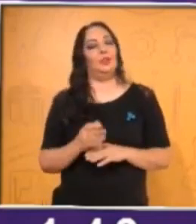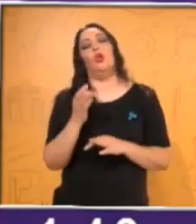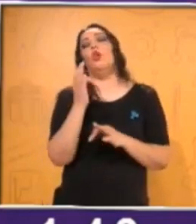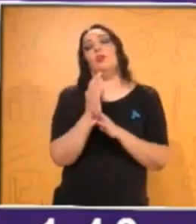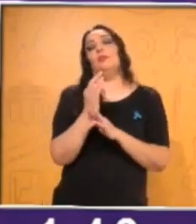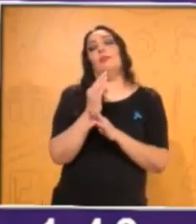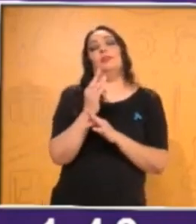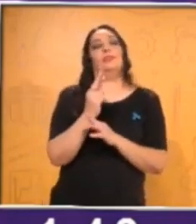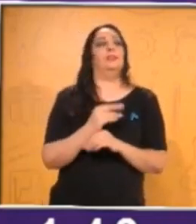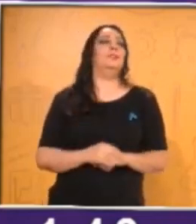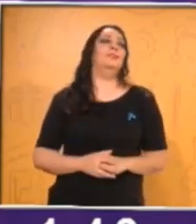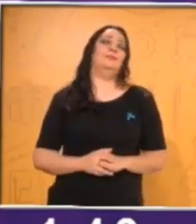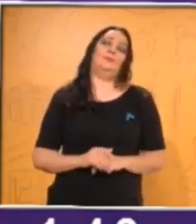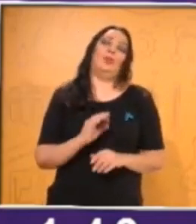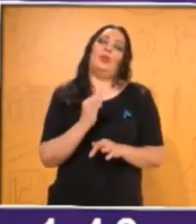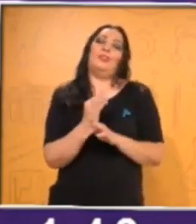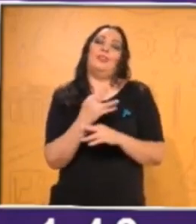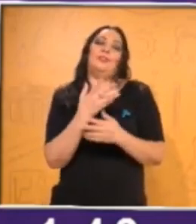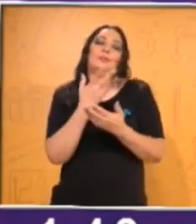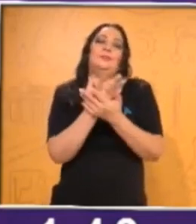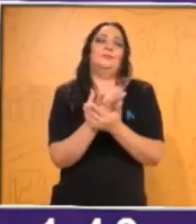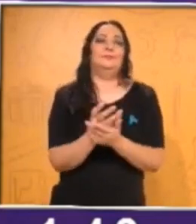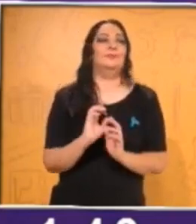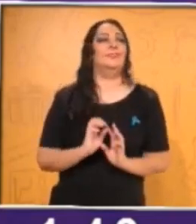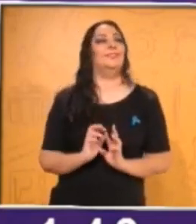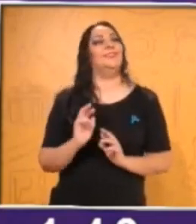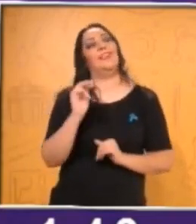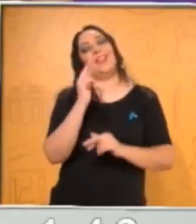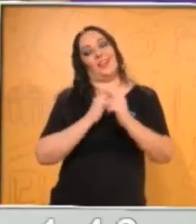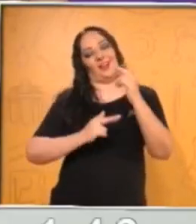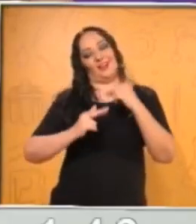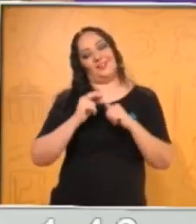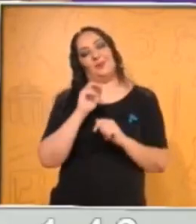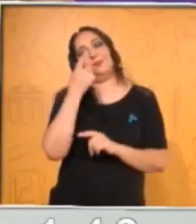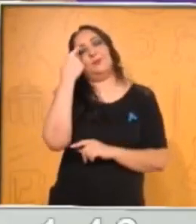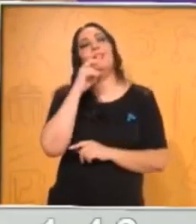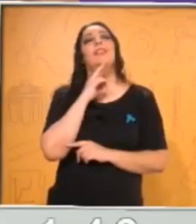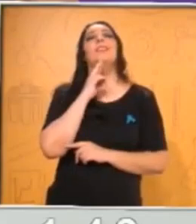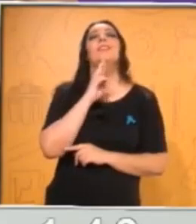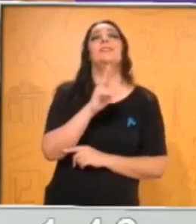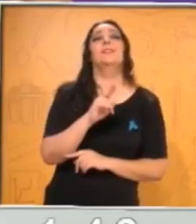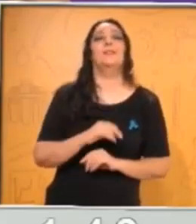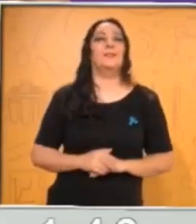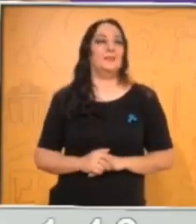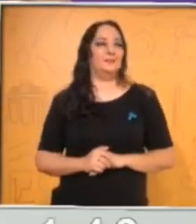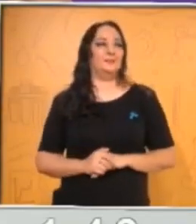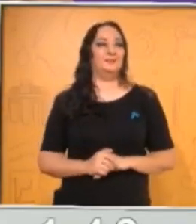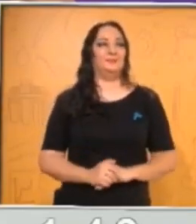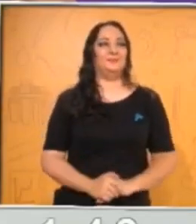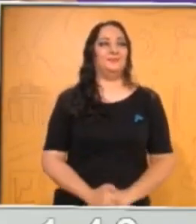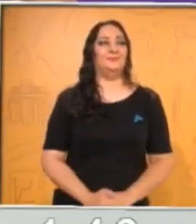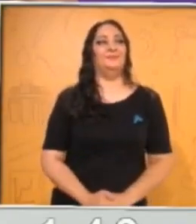después del corte, se las vamos a decir. Regresamos.